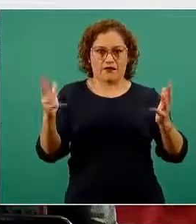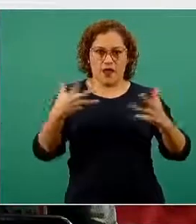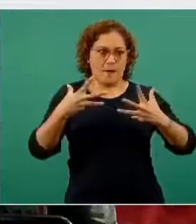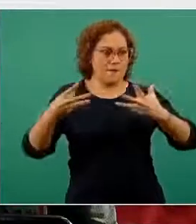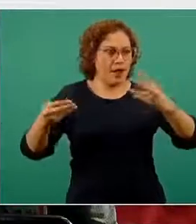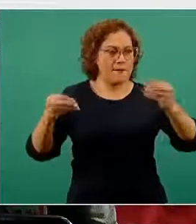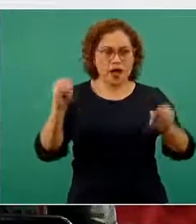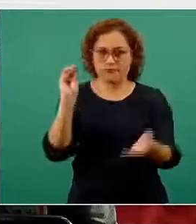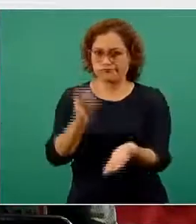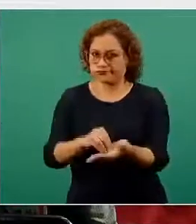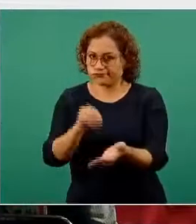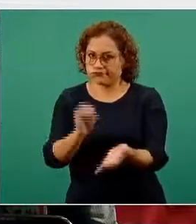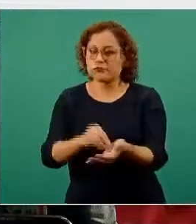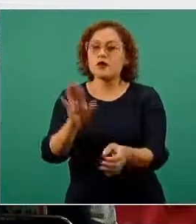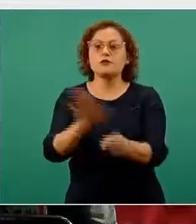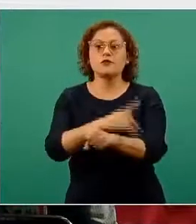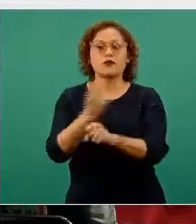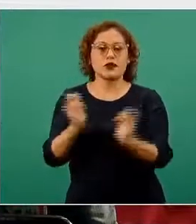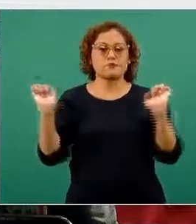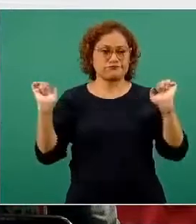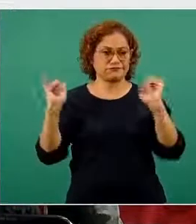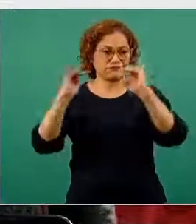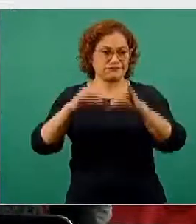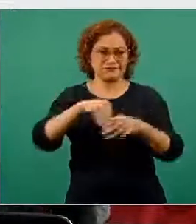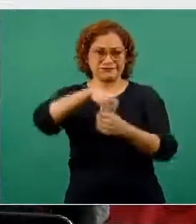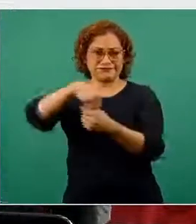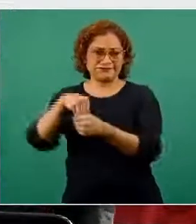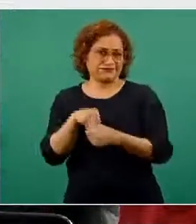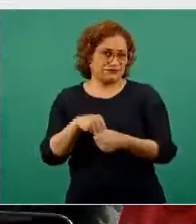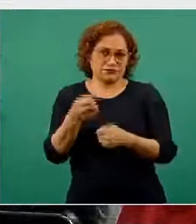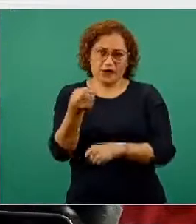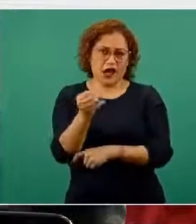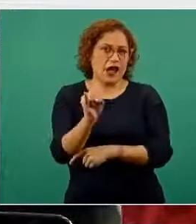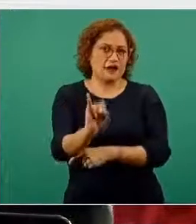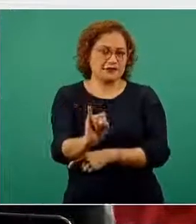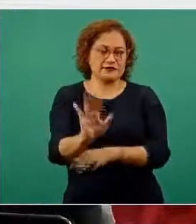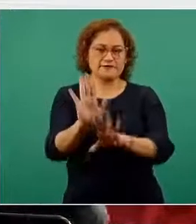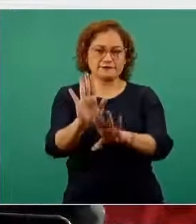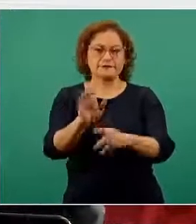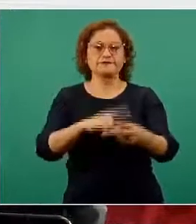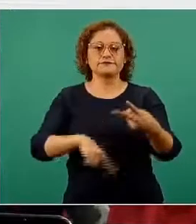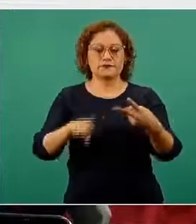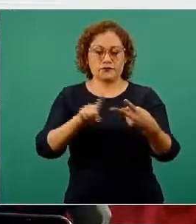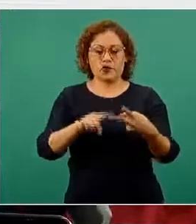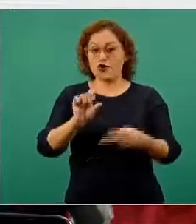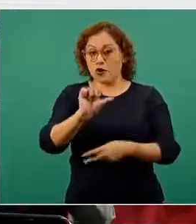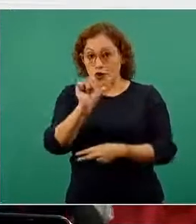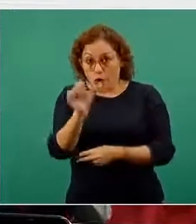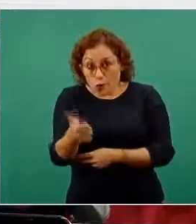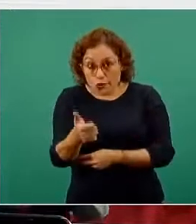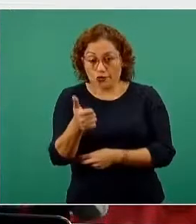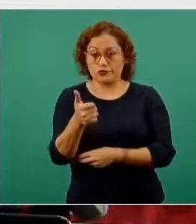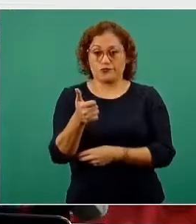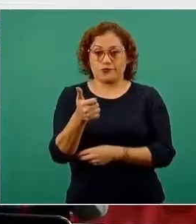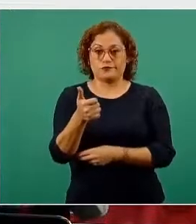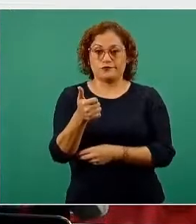El segundo criterio es un criterio de factibilidad, es decir, de facilitar la